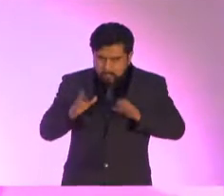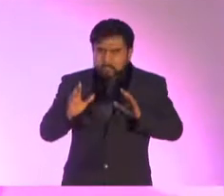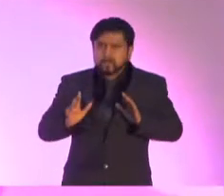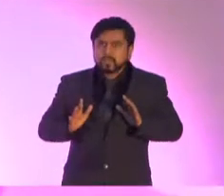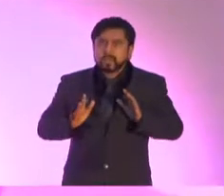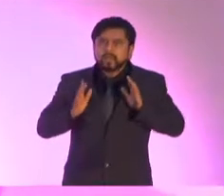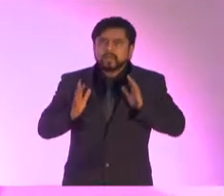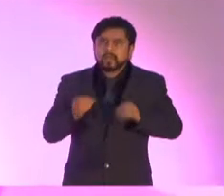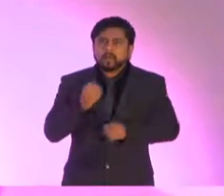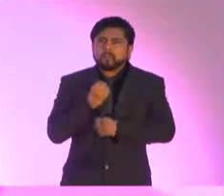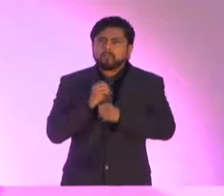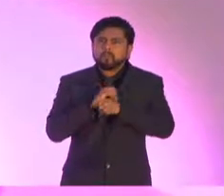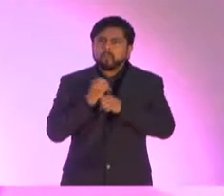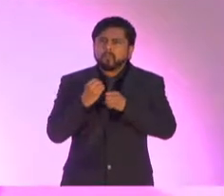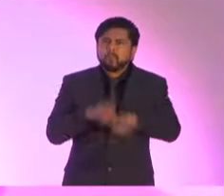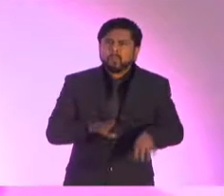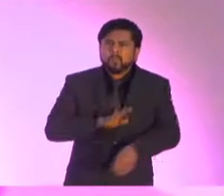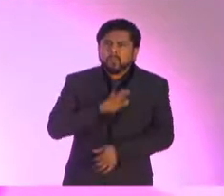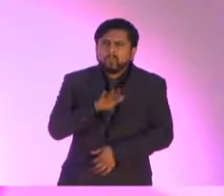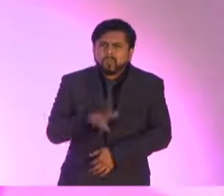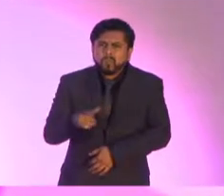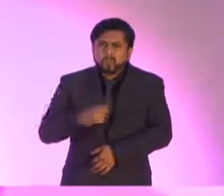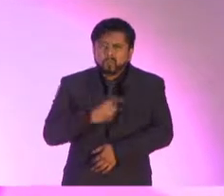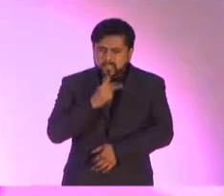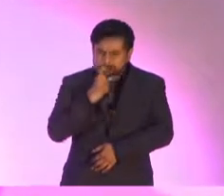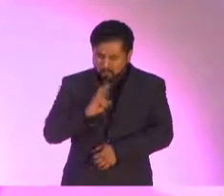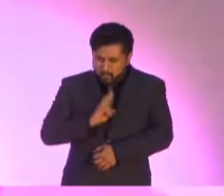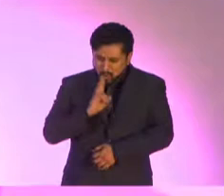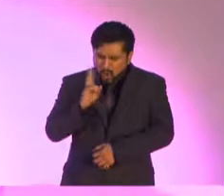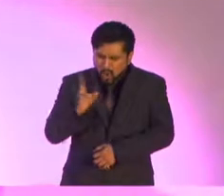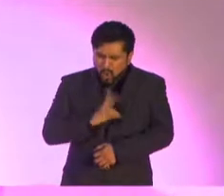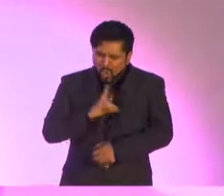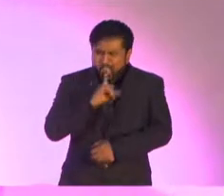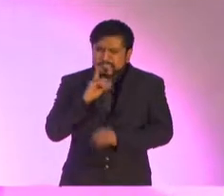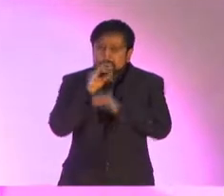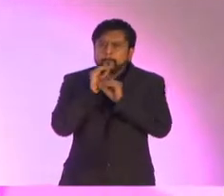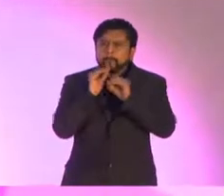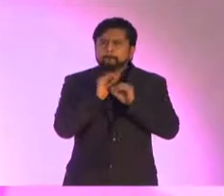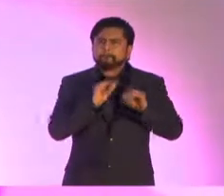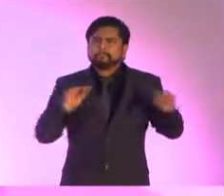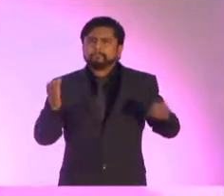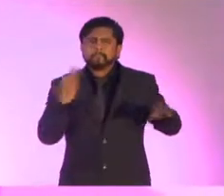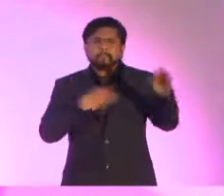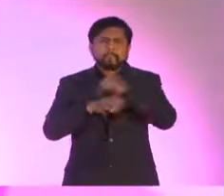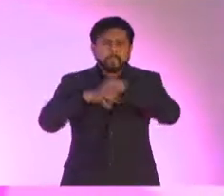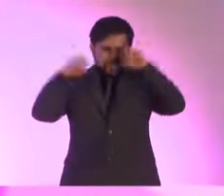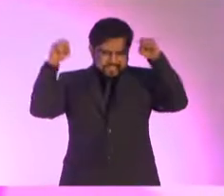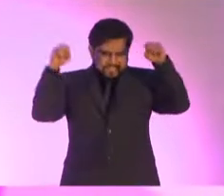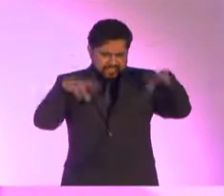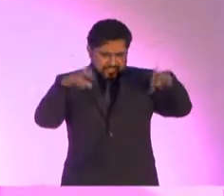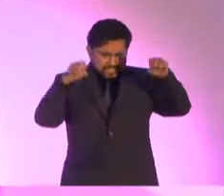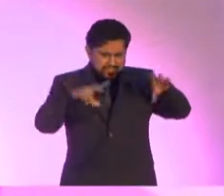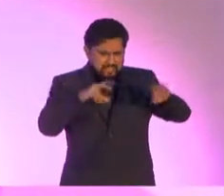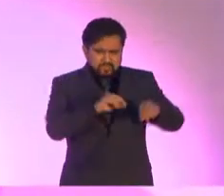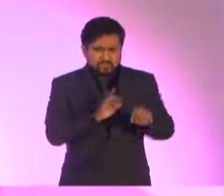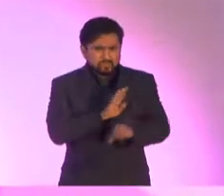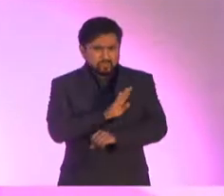Porque su voz marchita es. Porque el poeta no es ya poeta, sino diluvio.